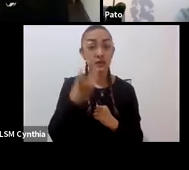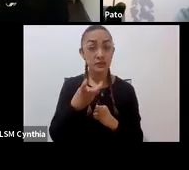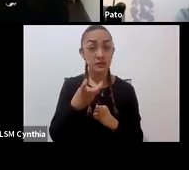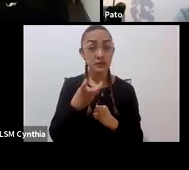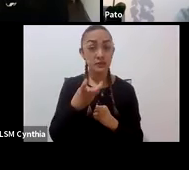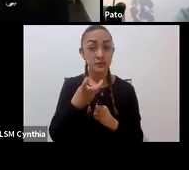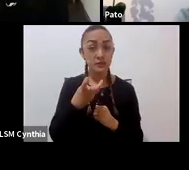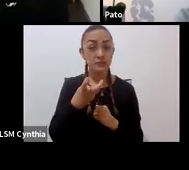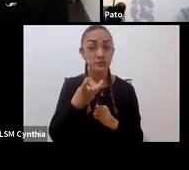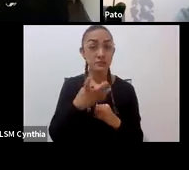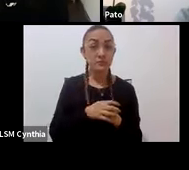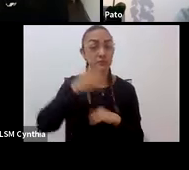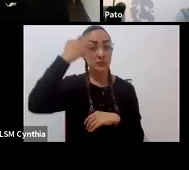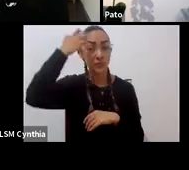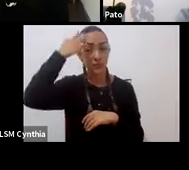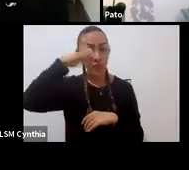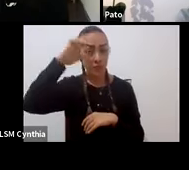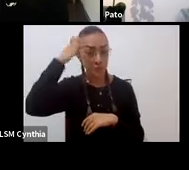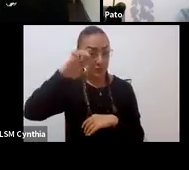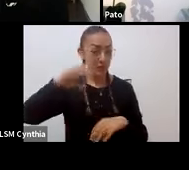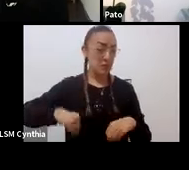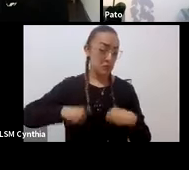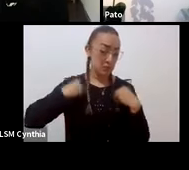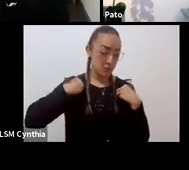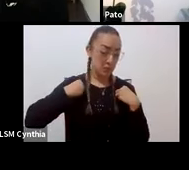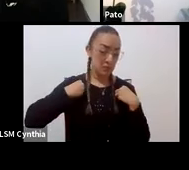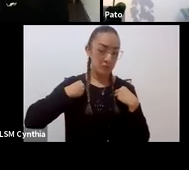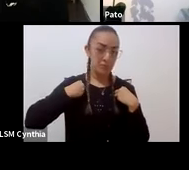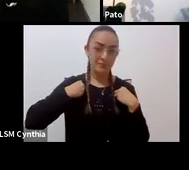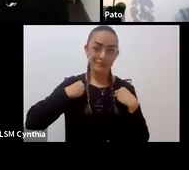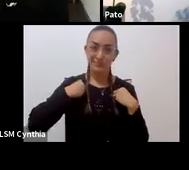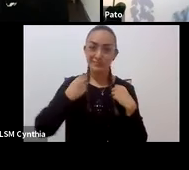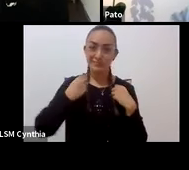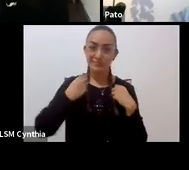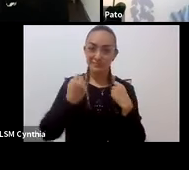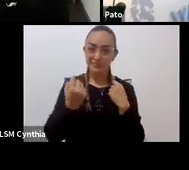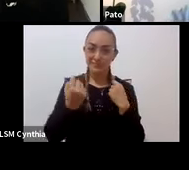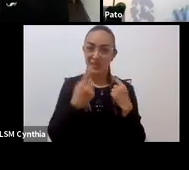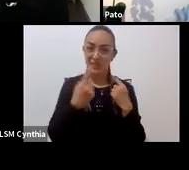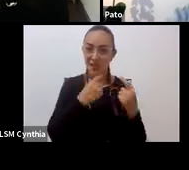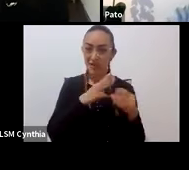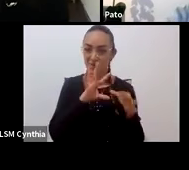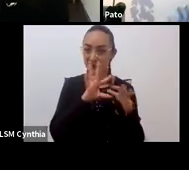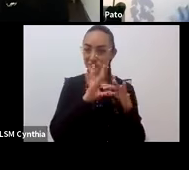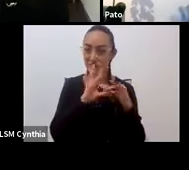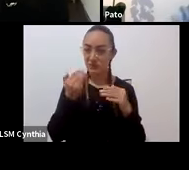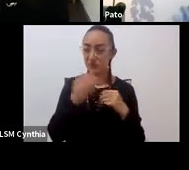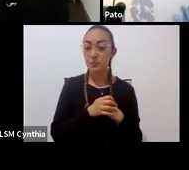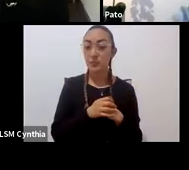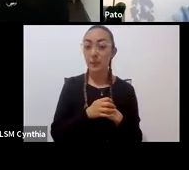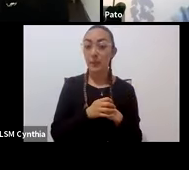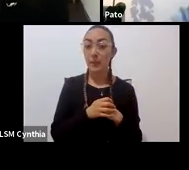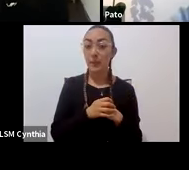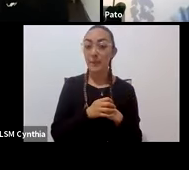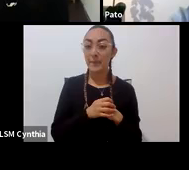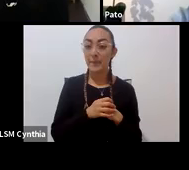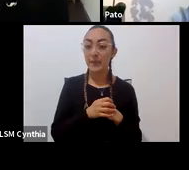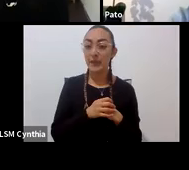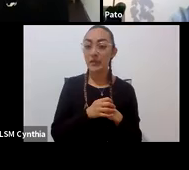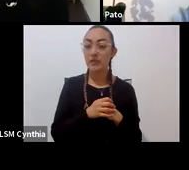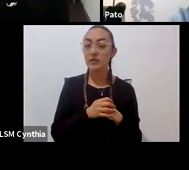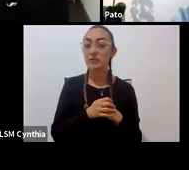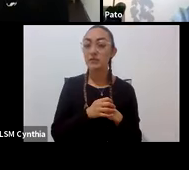la experiencia de vida que decíamos varios. En Pilares se abre como un